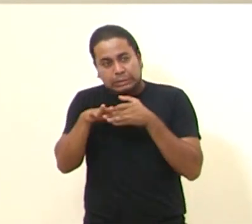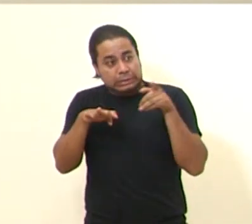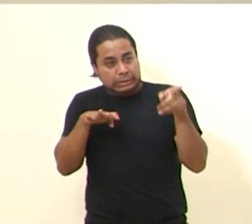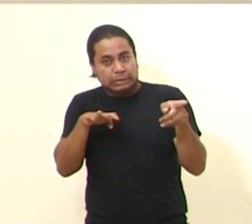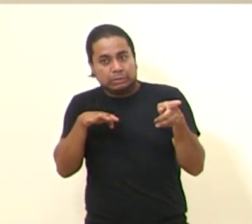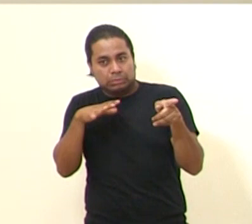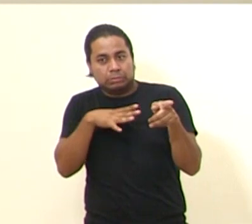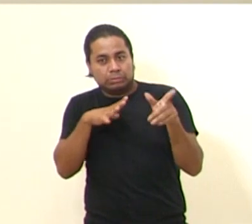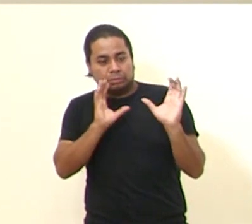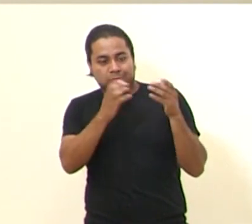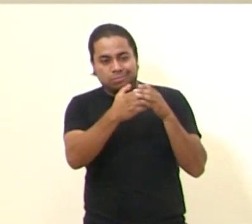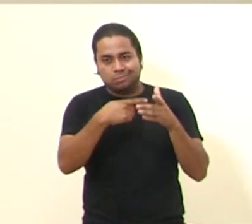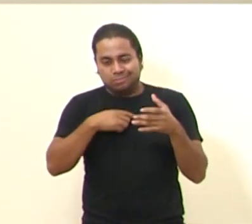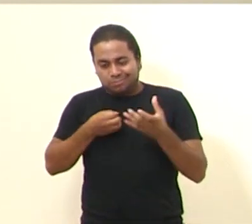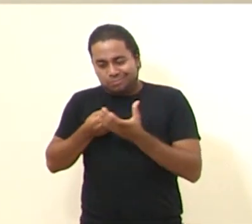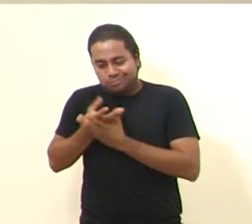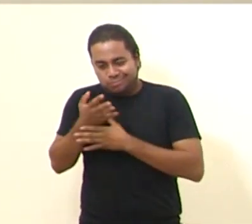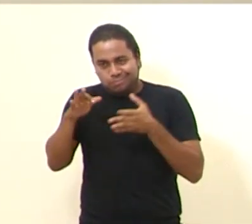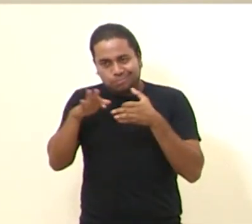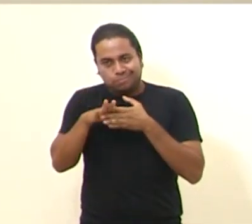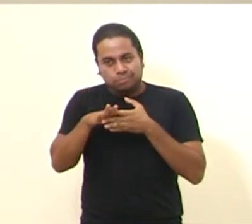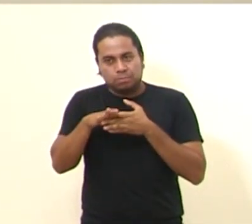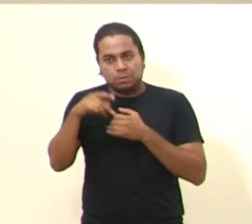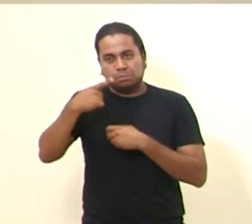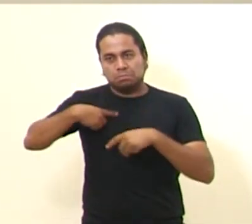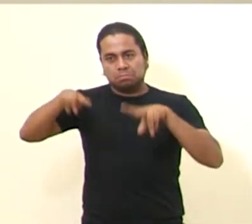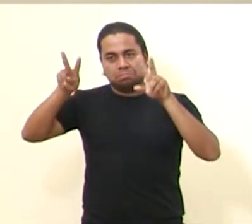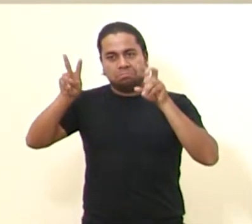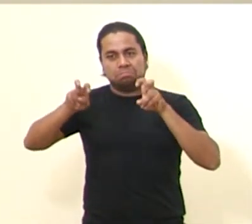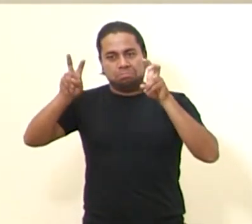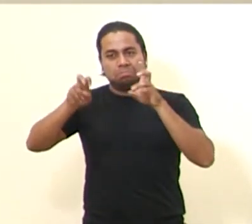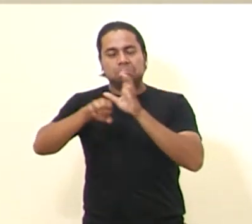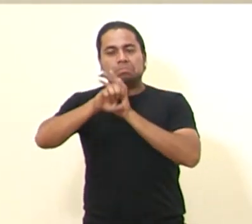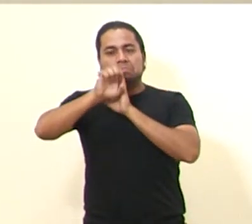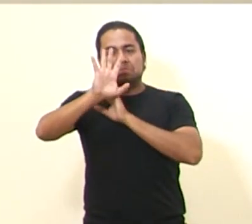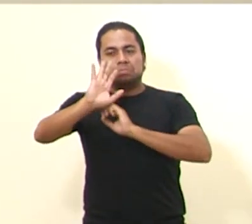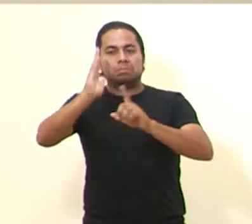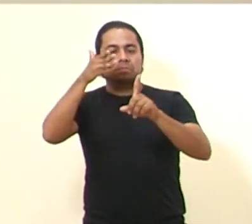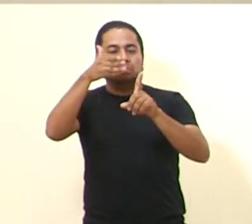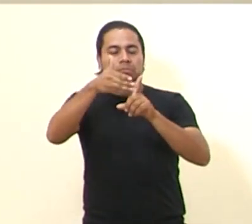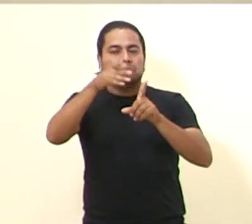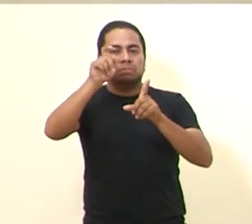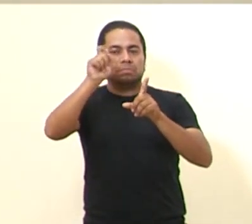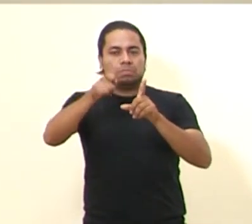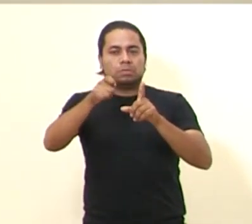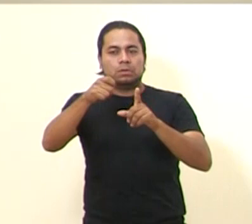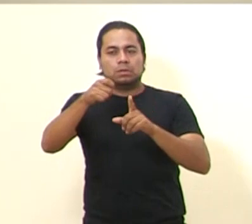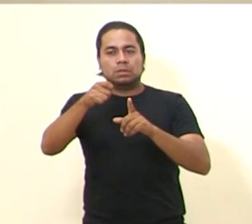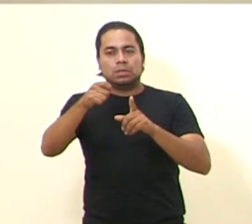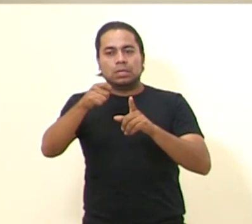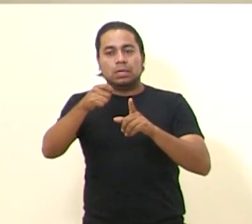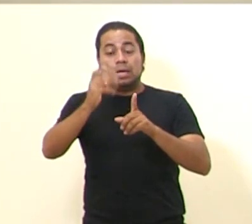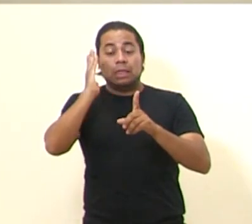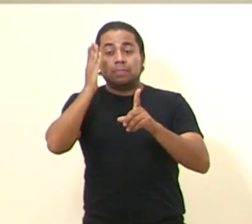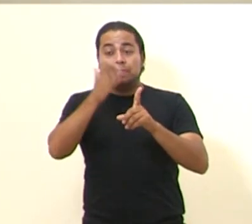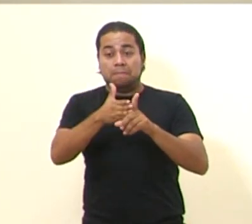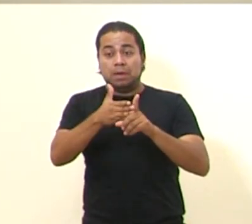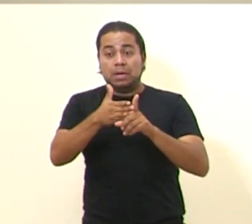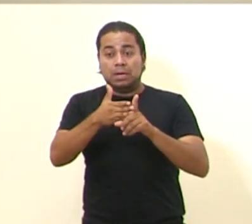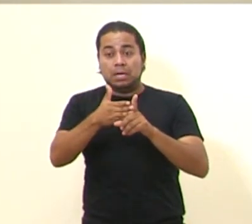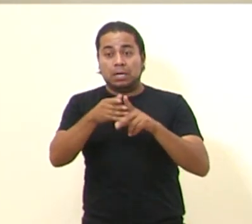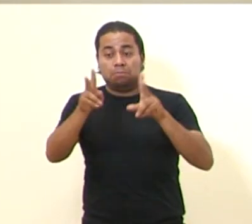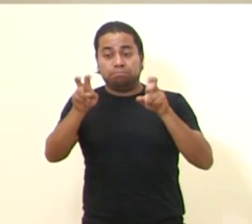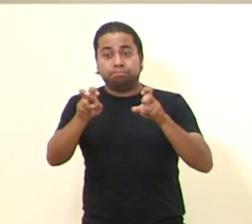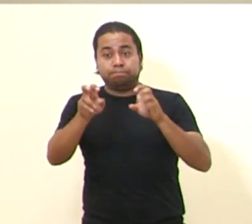encuentran ubicados. Entonces, mi tema general va a ser acerca de los huaves. De la